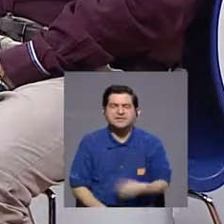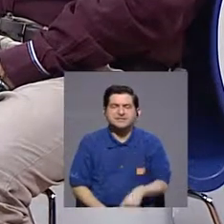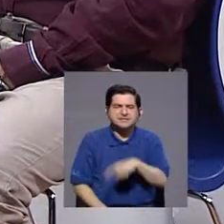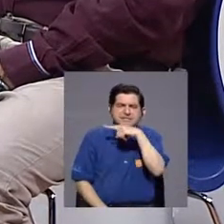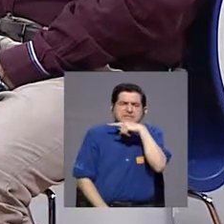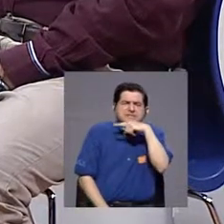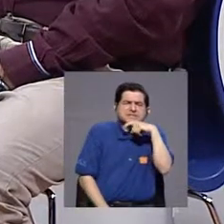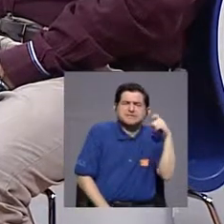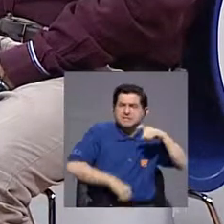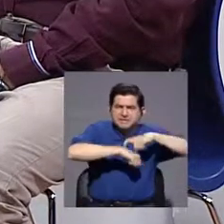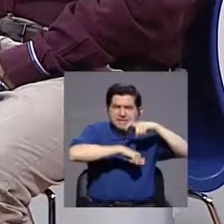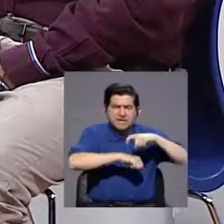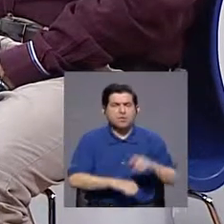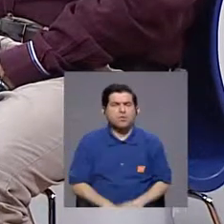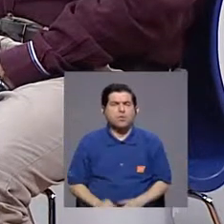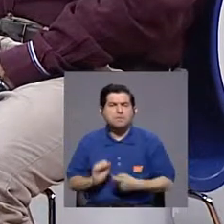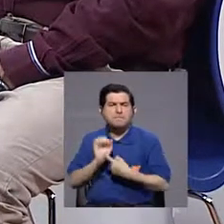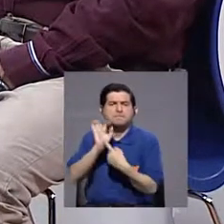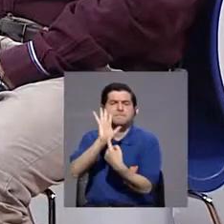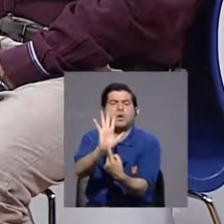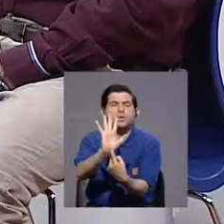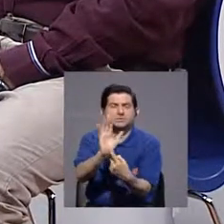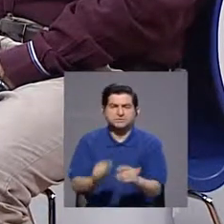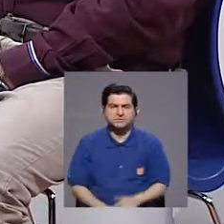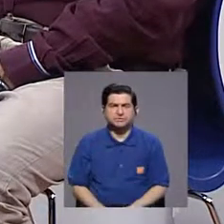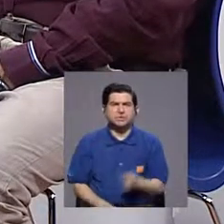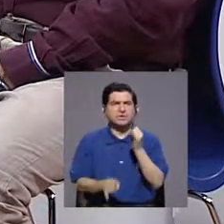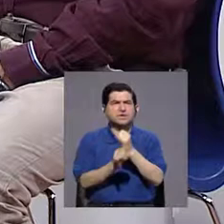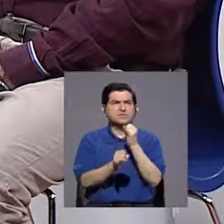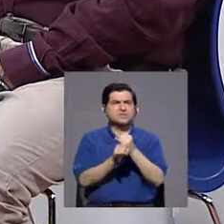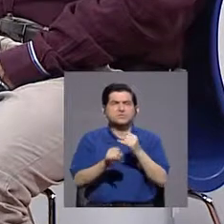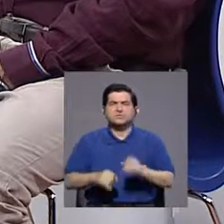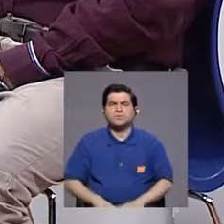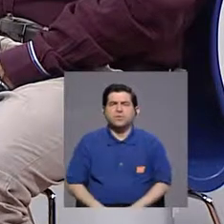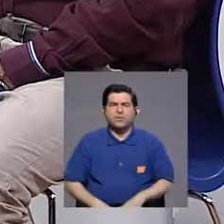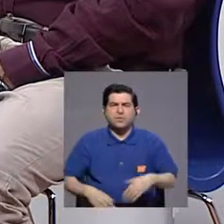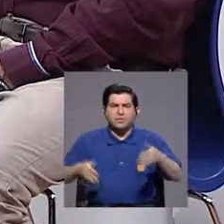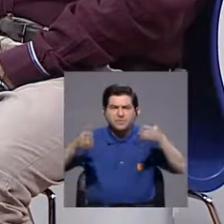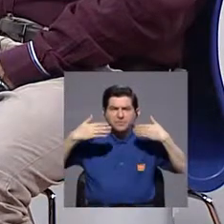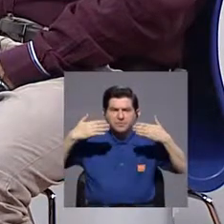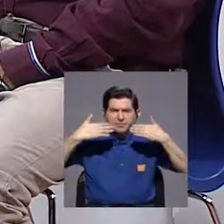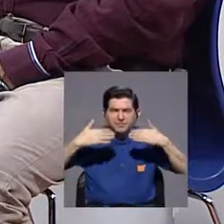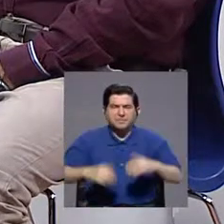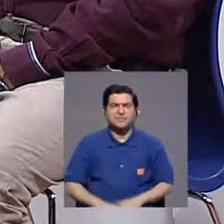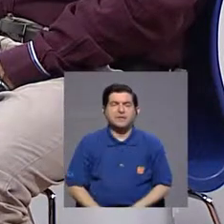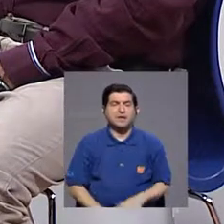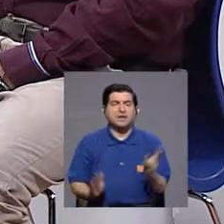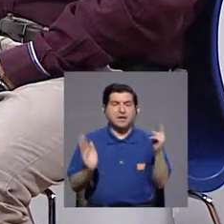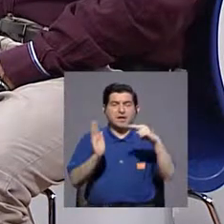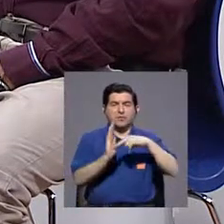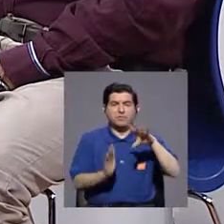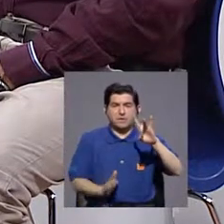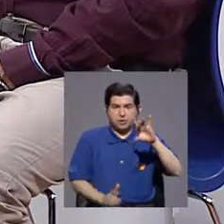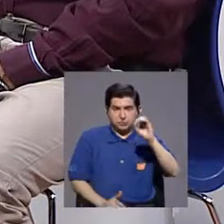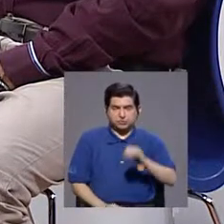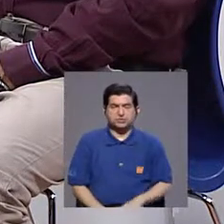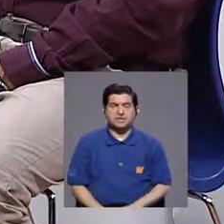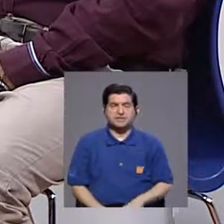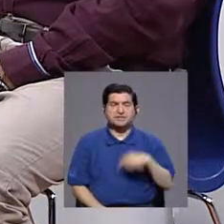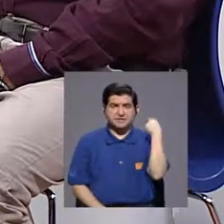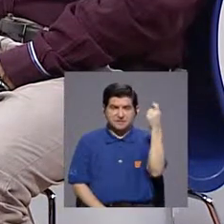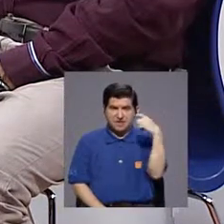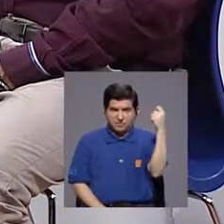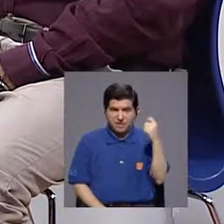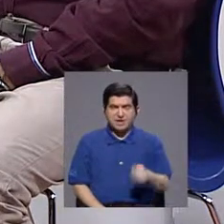hay una proyección del cómo se llama del instituto meteorológico que indica que para el 2080 más o menos la zona buena